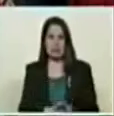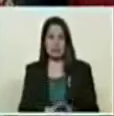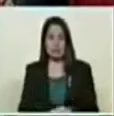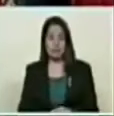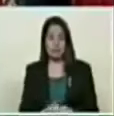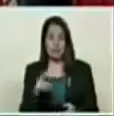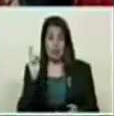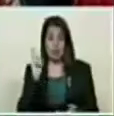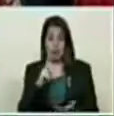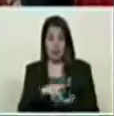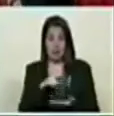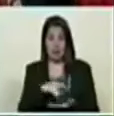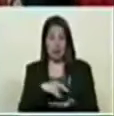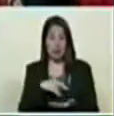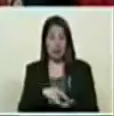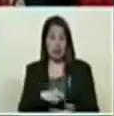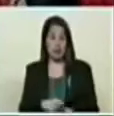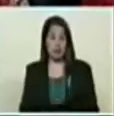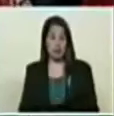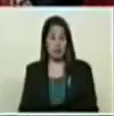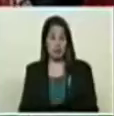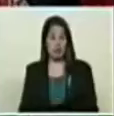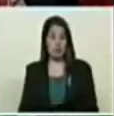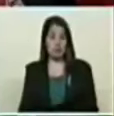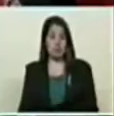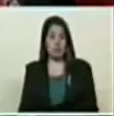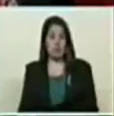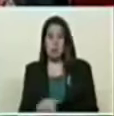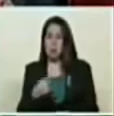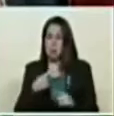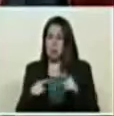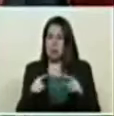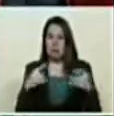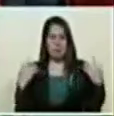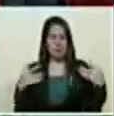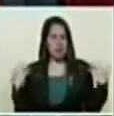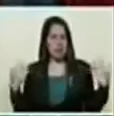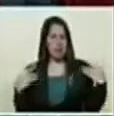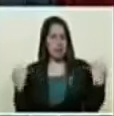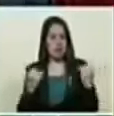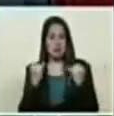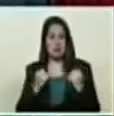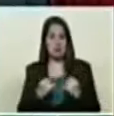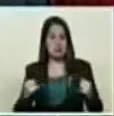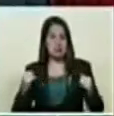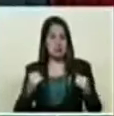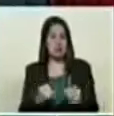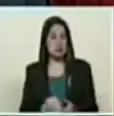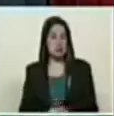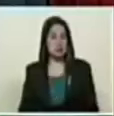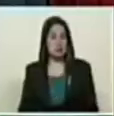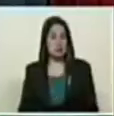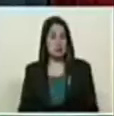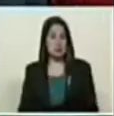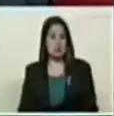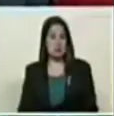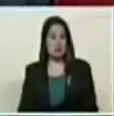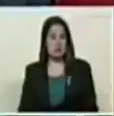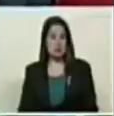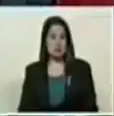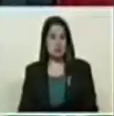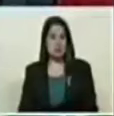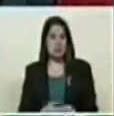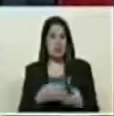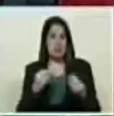Aquí en Carabobo. Pero estoy feliz. Se los digo, estoy feliz. Siento una